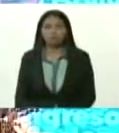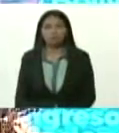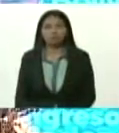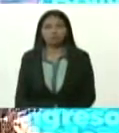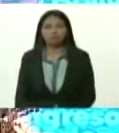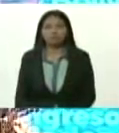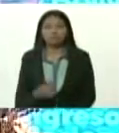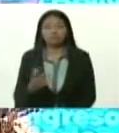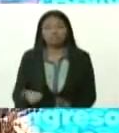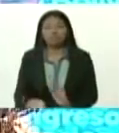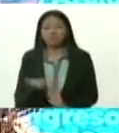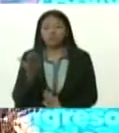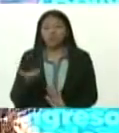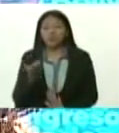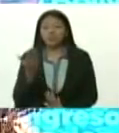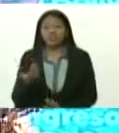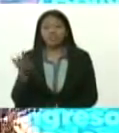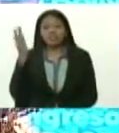Es muy importante,